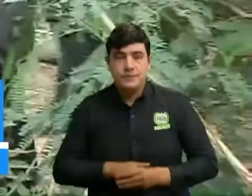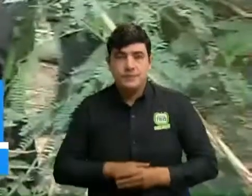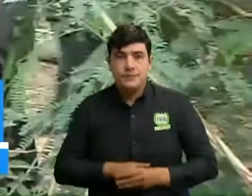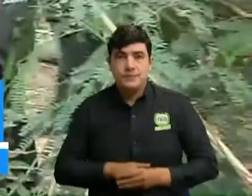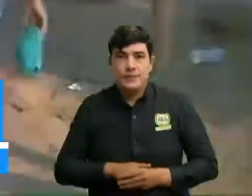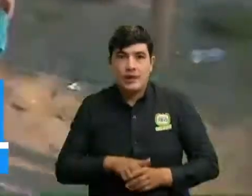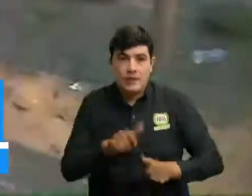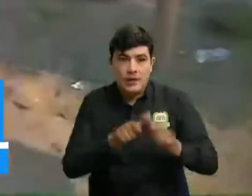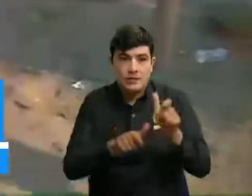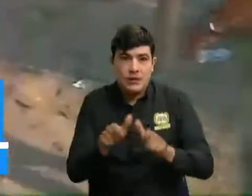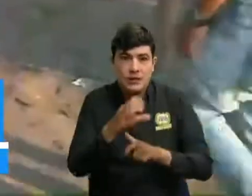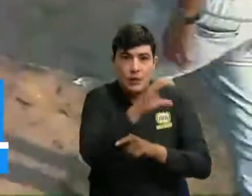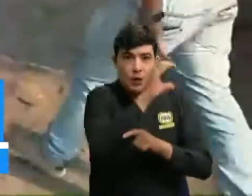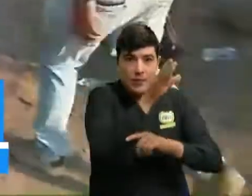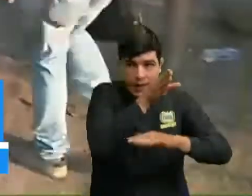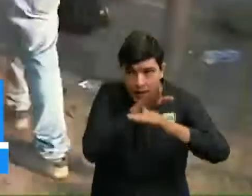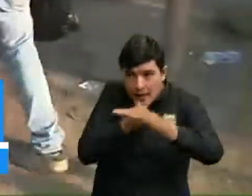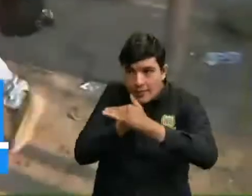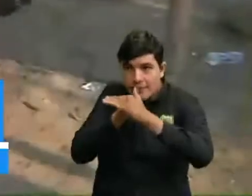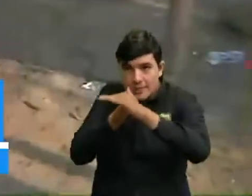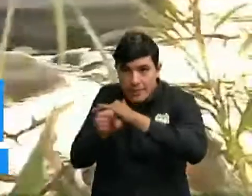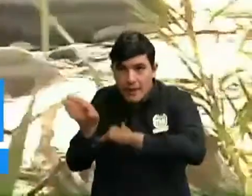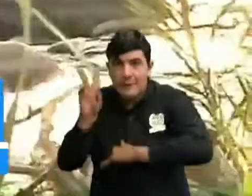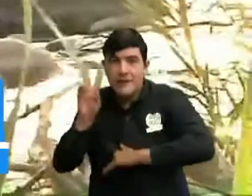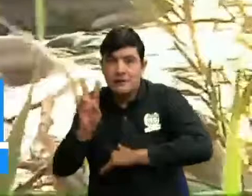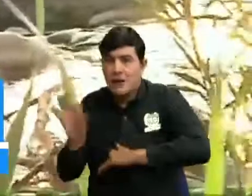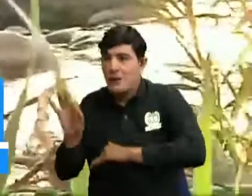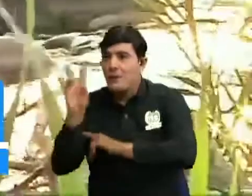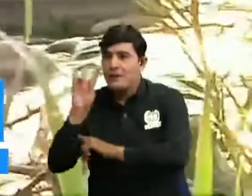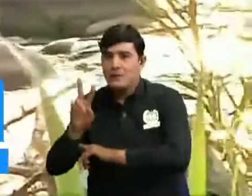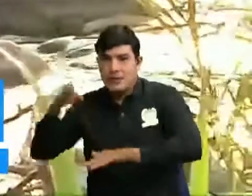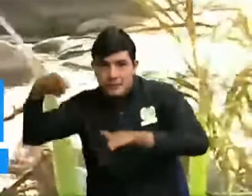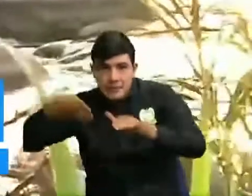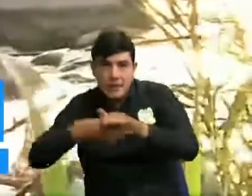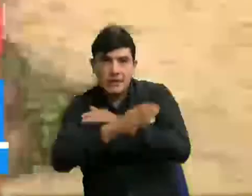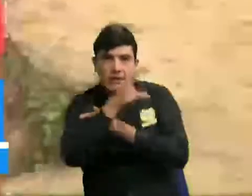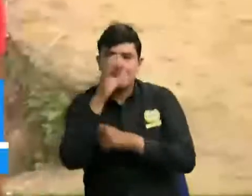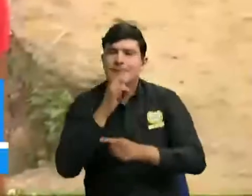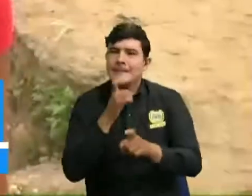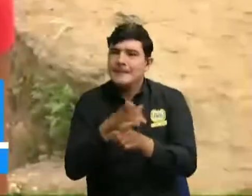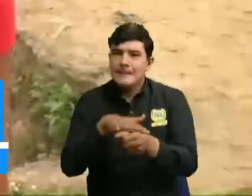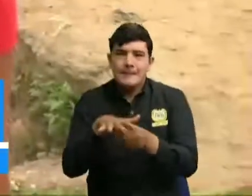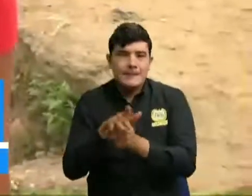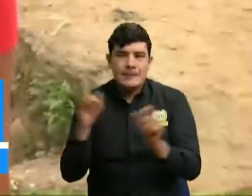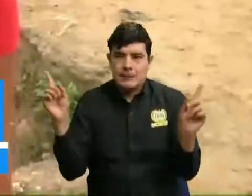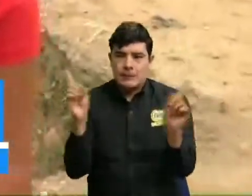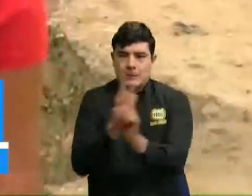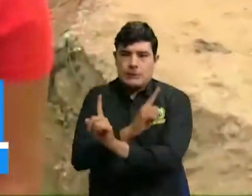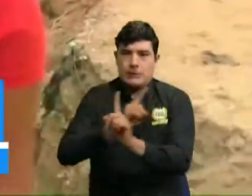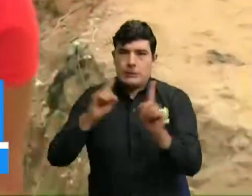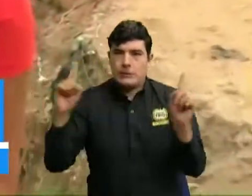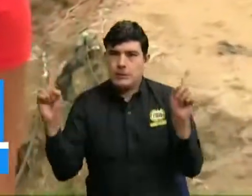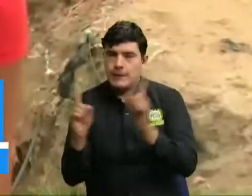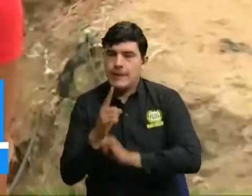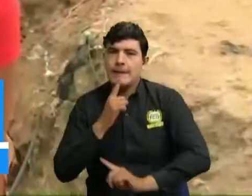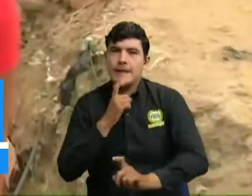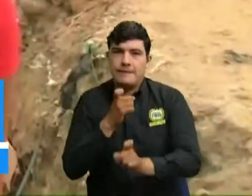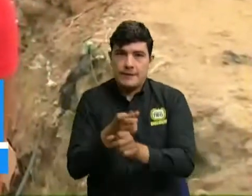entre ambos países a través de las trochas que conectan a Colombia con Venezuela. Bastante arriesgado también por la situación del